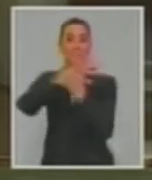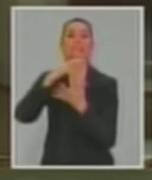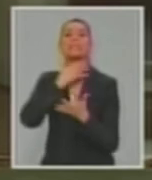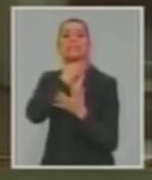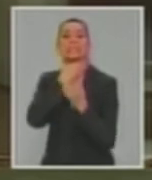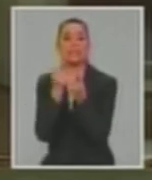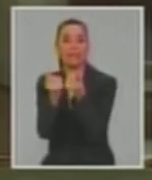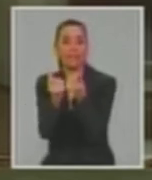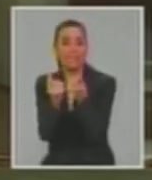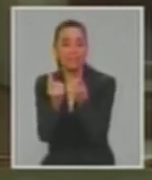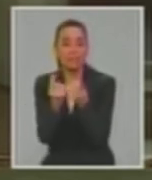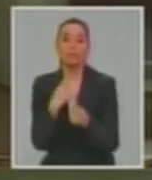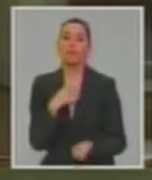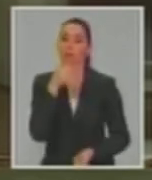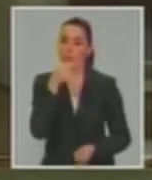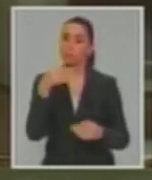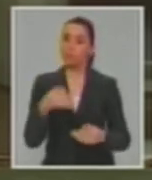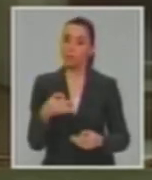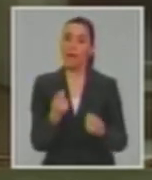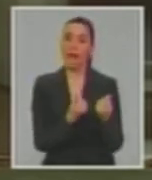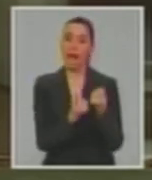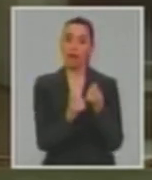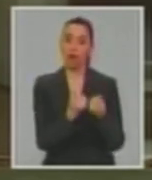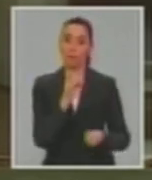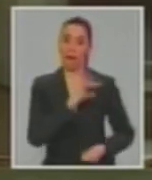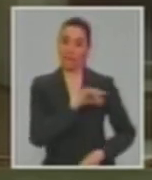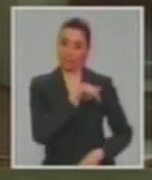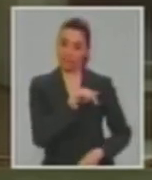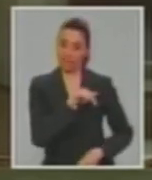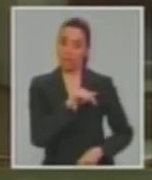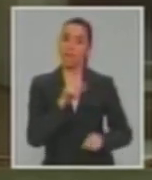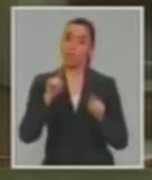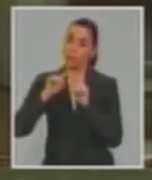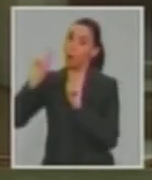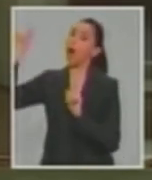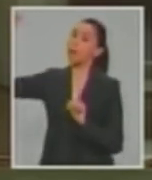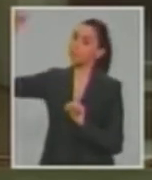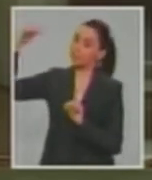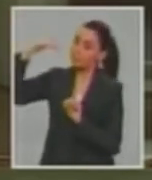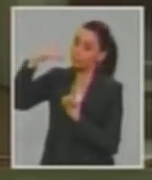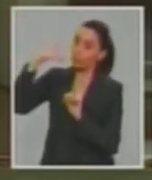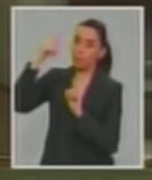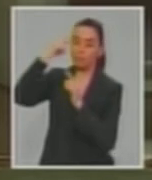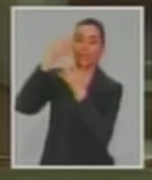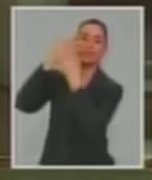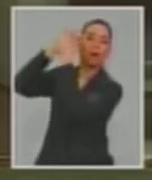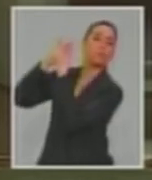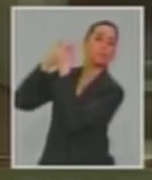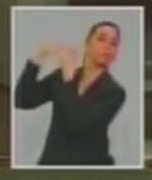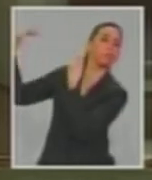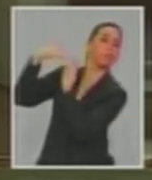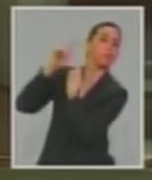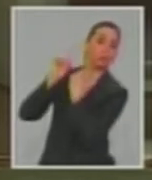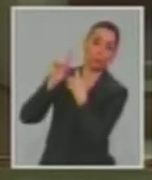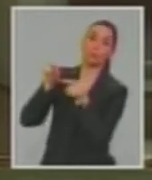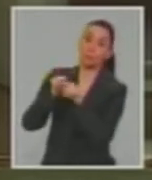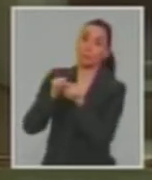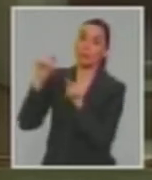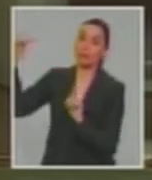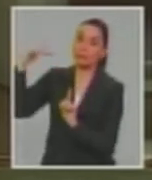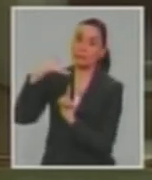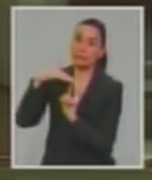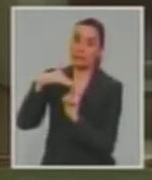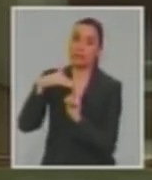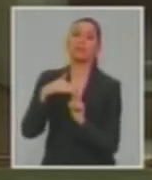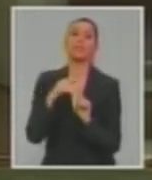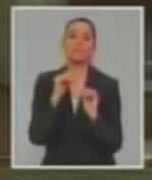quiero reafirmar que la economía chilena, si bien no está inmune ni mucho menos blindada frente a esta situación, sí